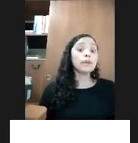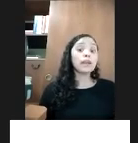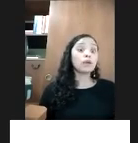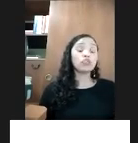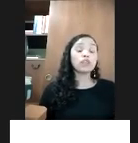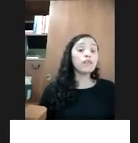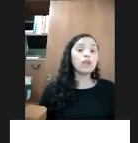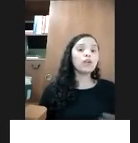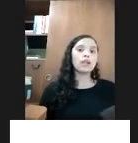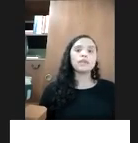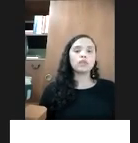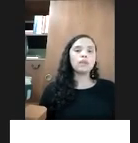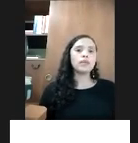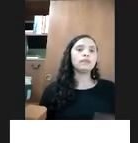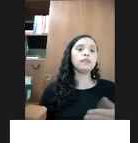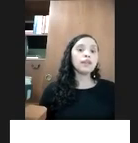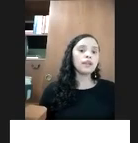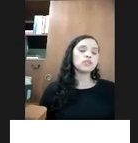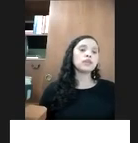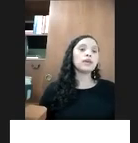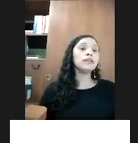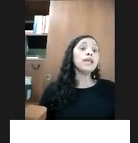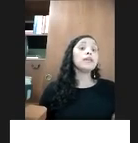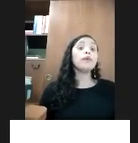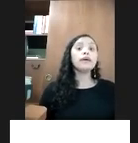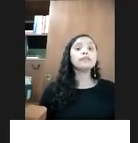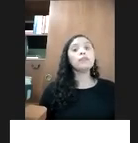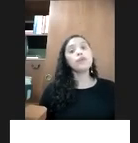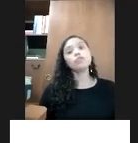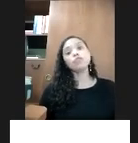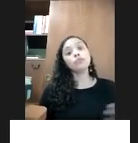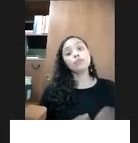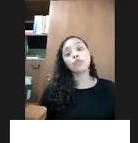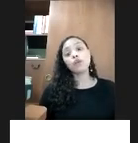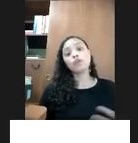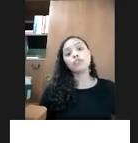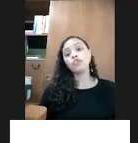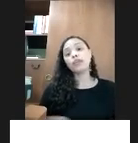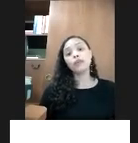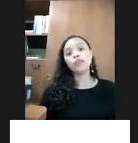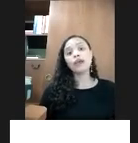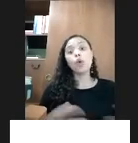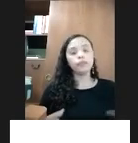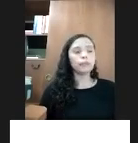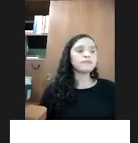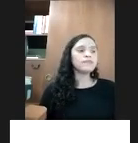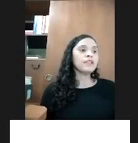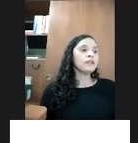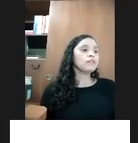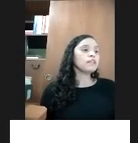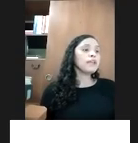educación, para reconocer el valor que las personas mayores tienen en la sociedad y que puedan vivir sus últimos años en condiciones de vida